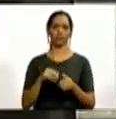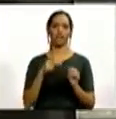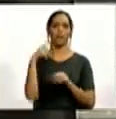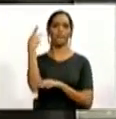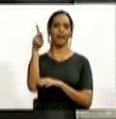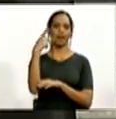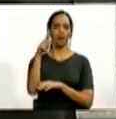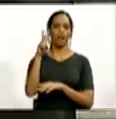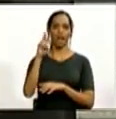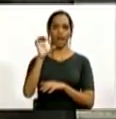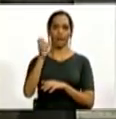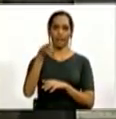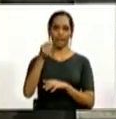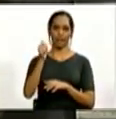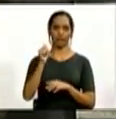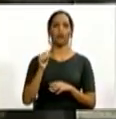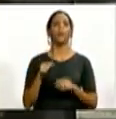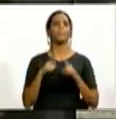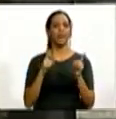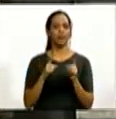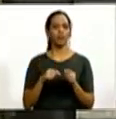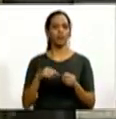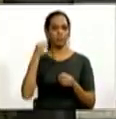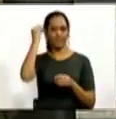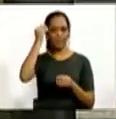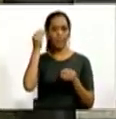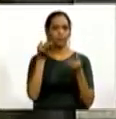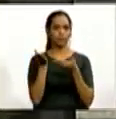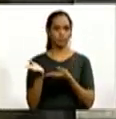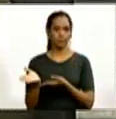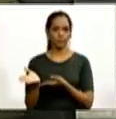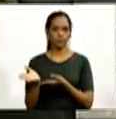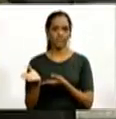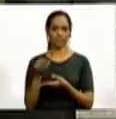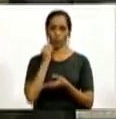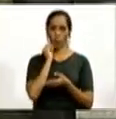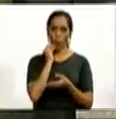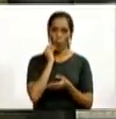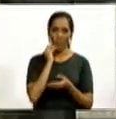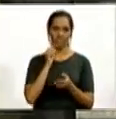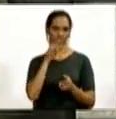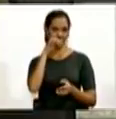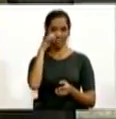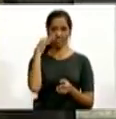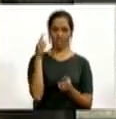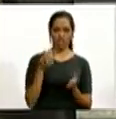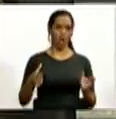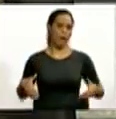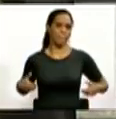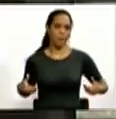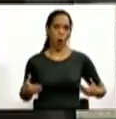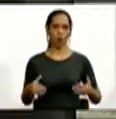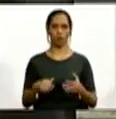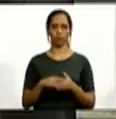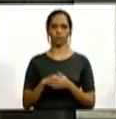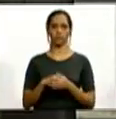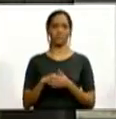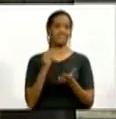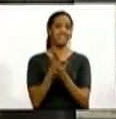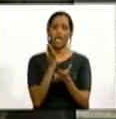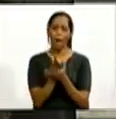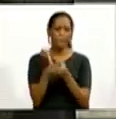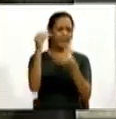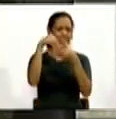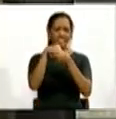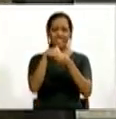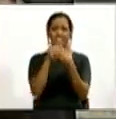La Vega. Pero el pensamiento que está allí, de esos chamos, de esos cifrinos, de los monos, los liches, siempre ha estado.